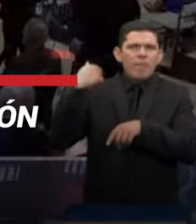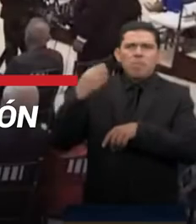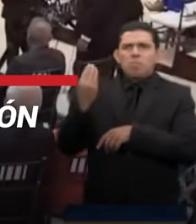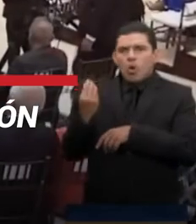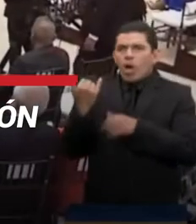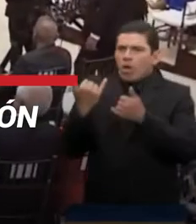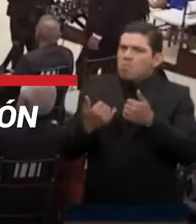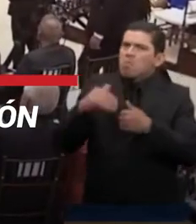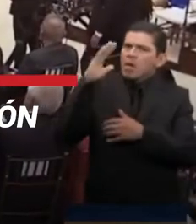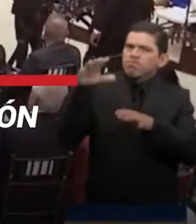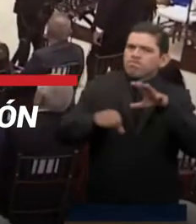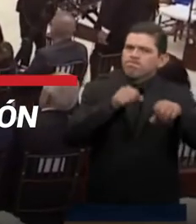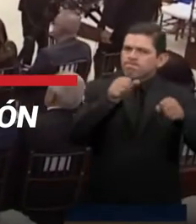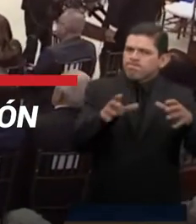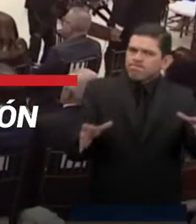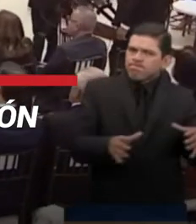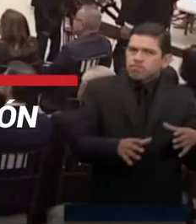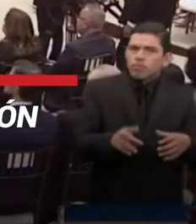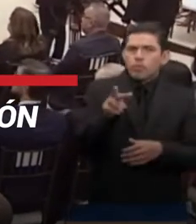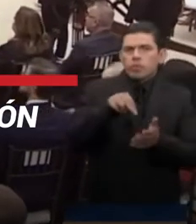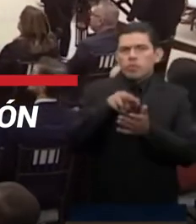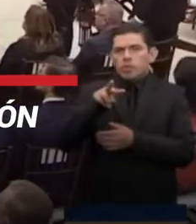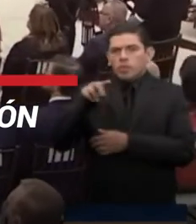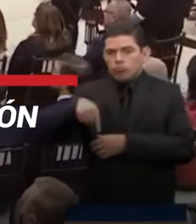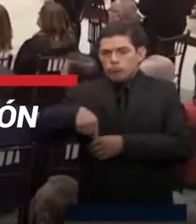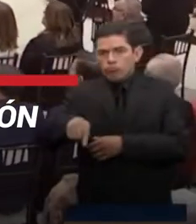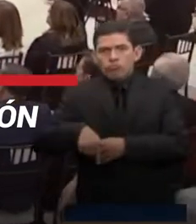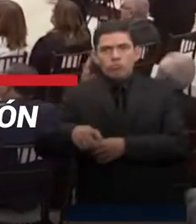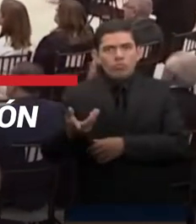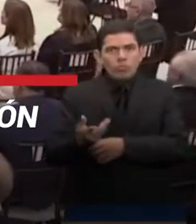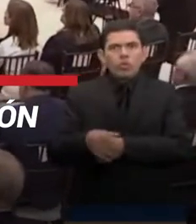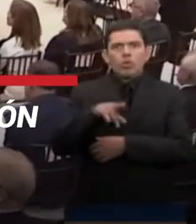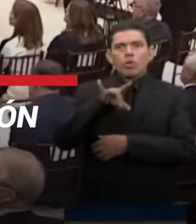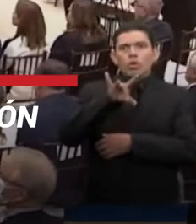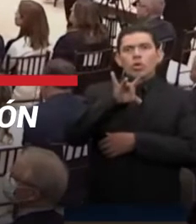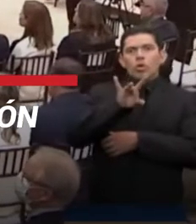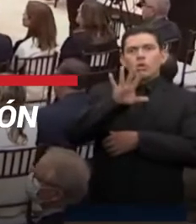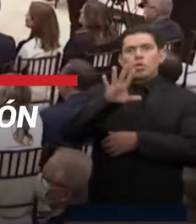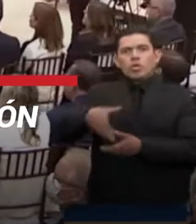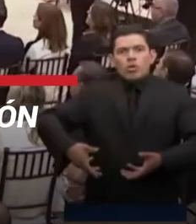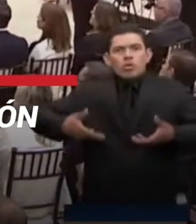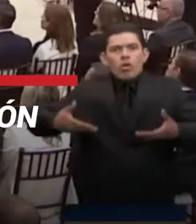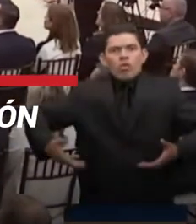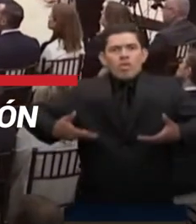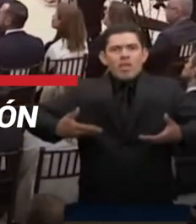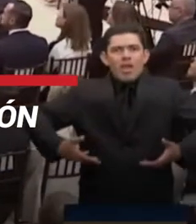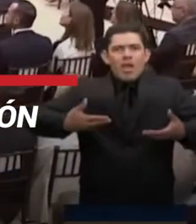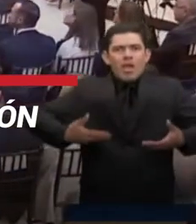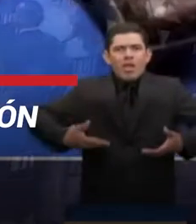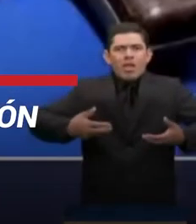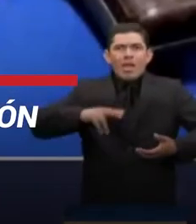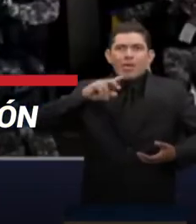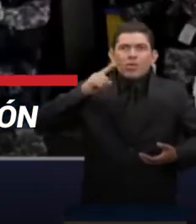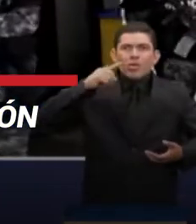Ecuador. En lo que va del 2022, ya son 85 toneladas, el triple